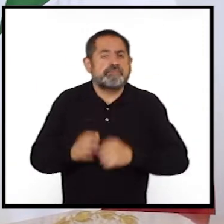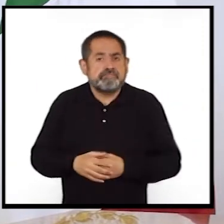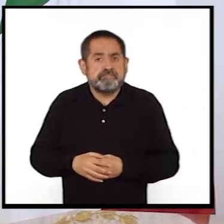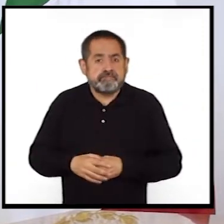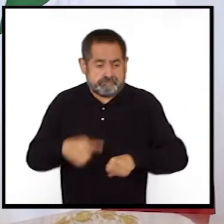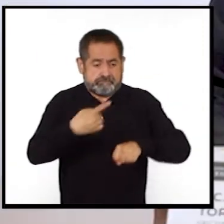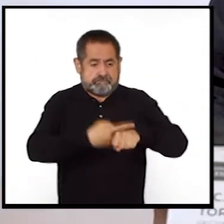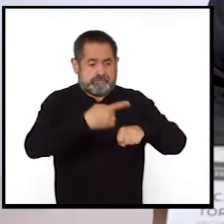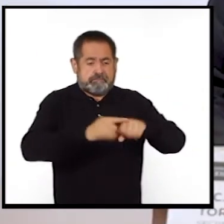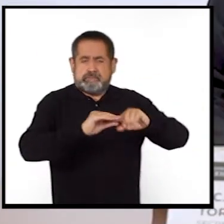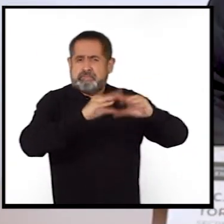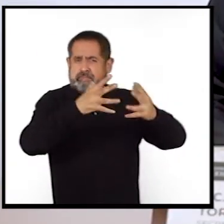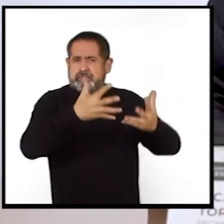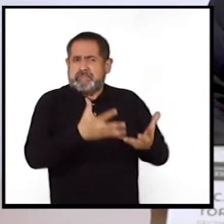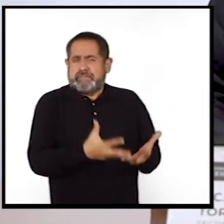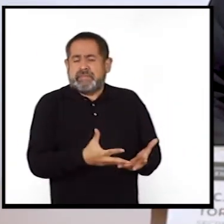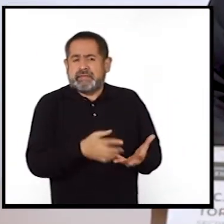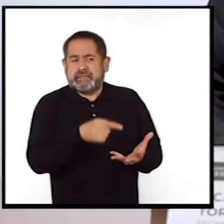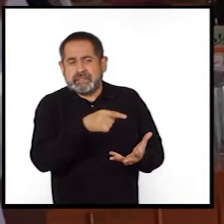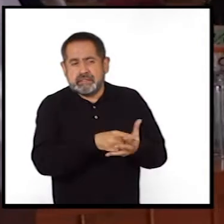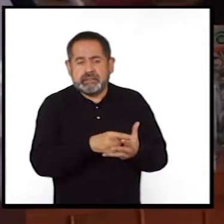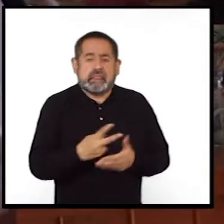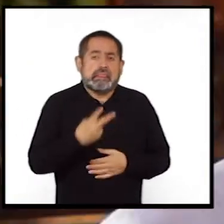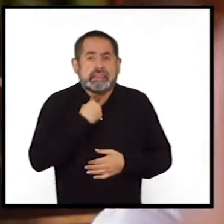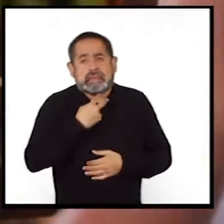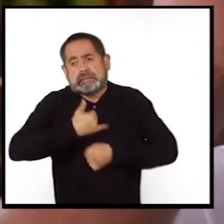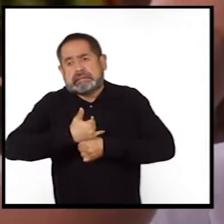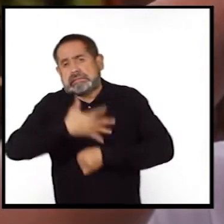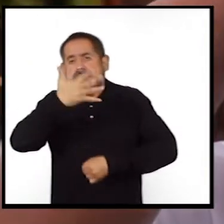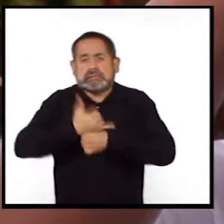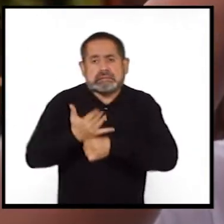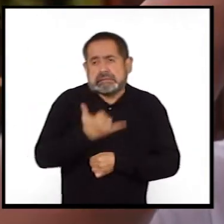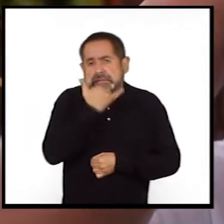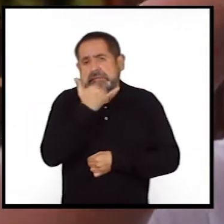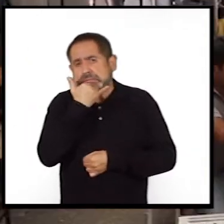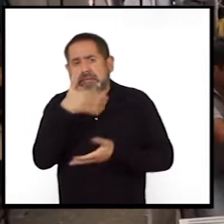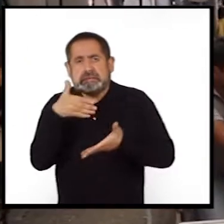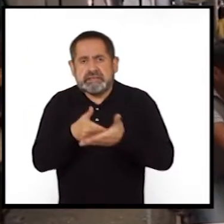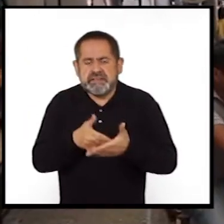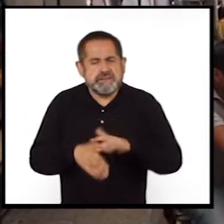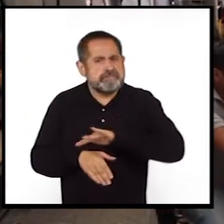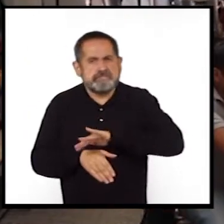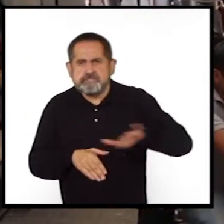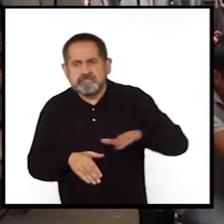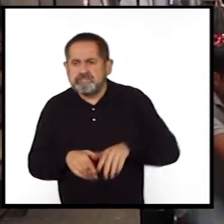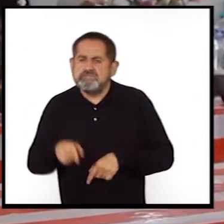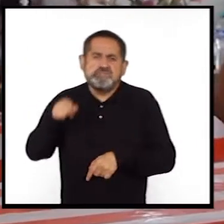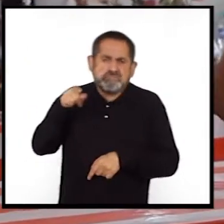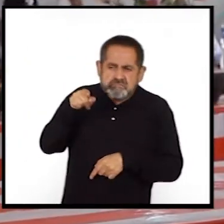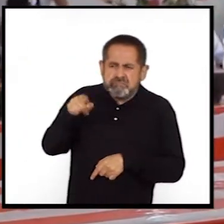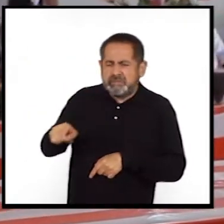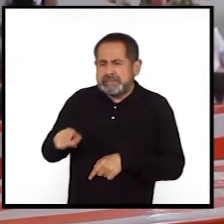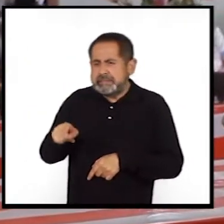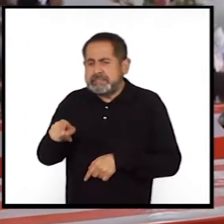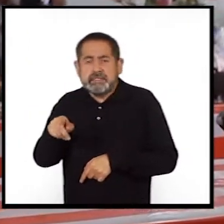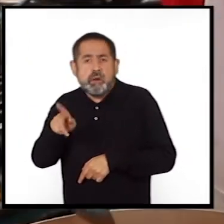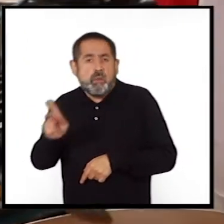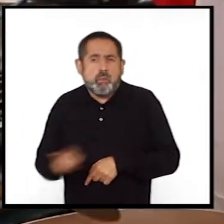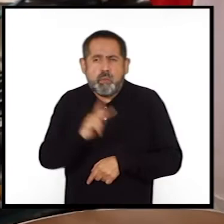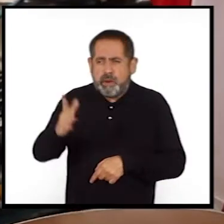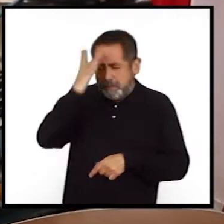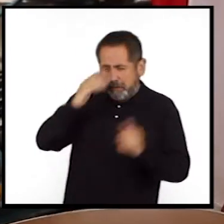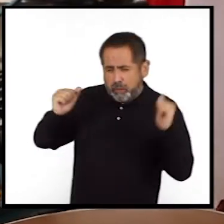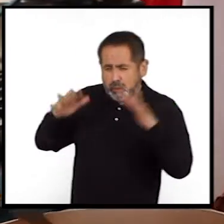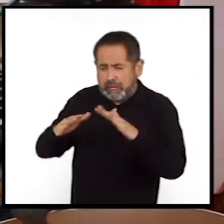nuestro país. La pandemia no será una limitante para seguir fortaleciendo a